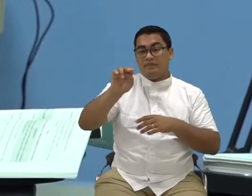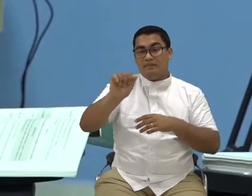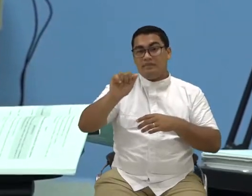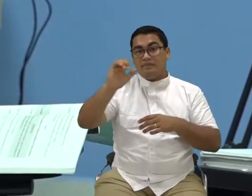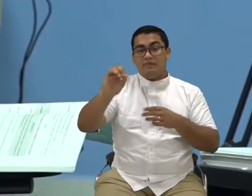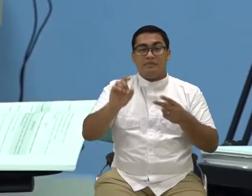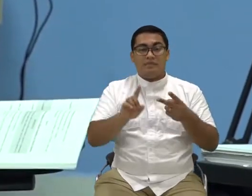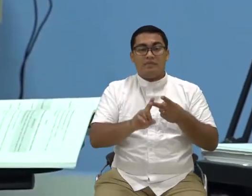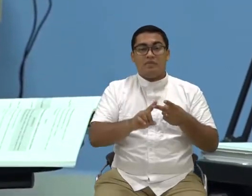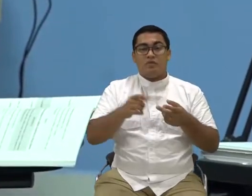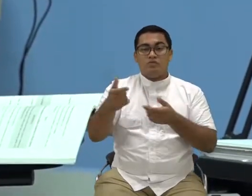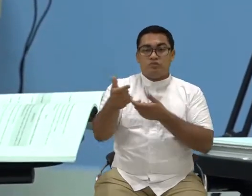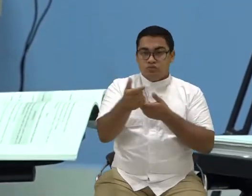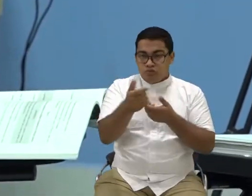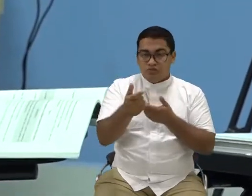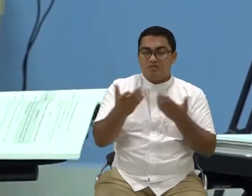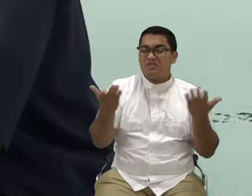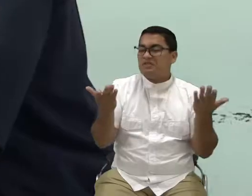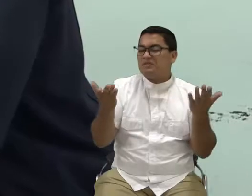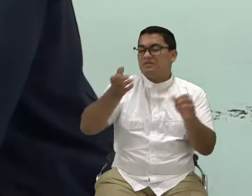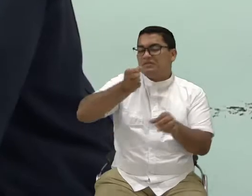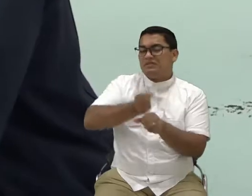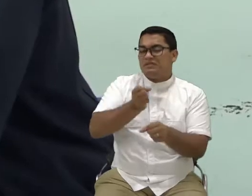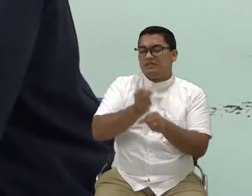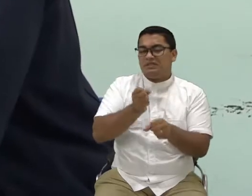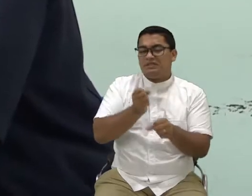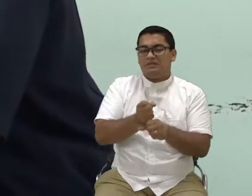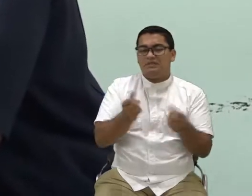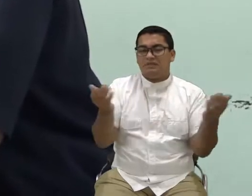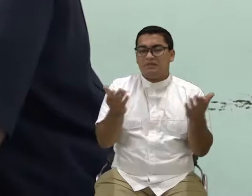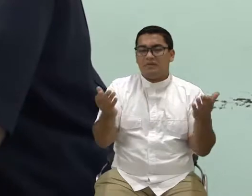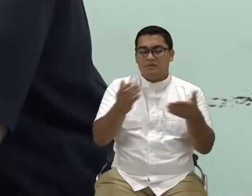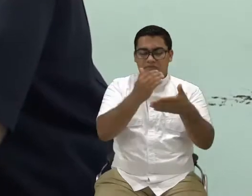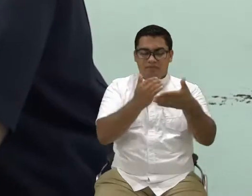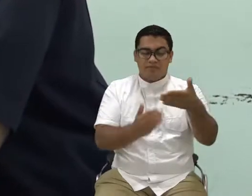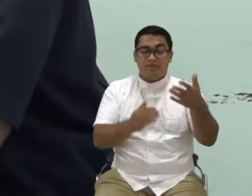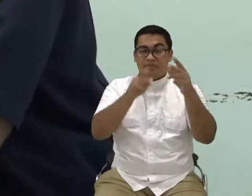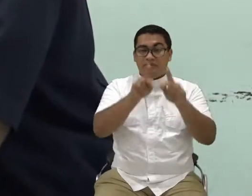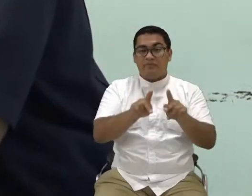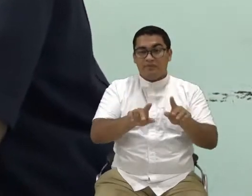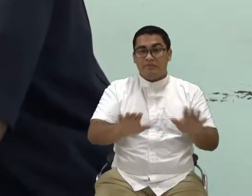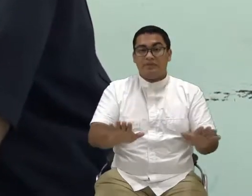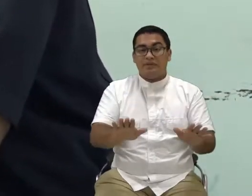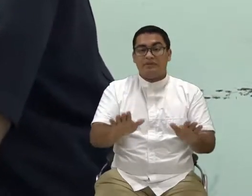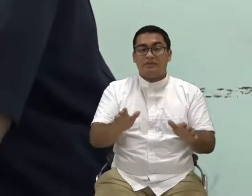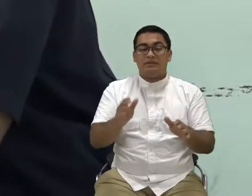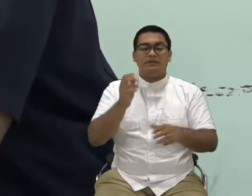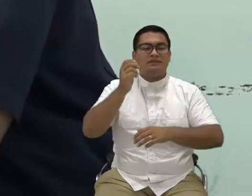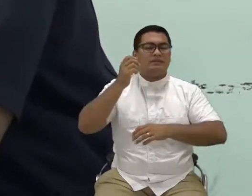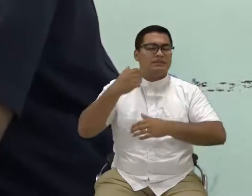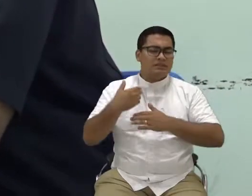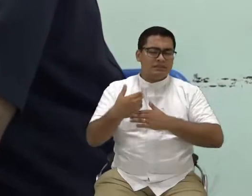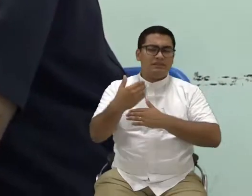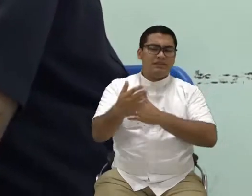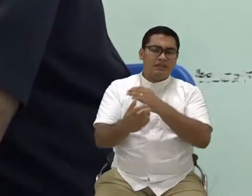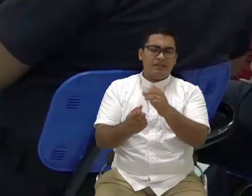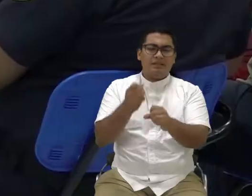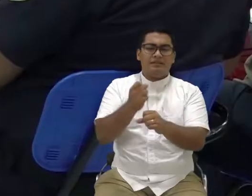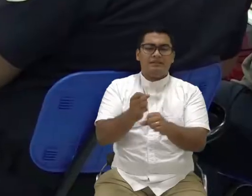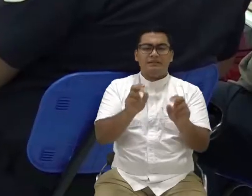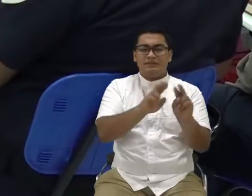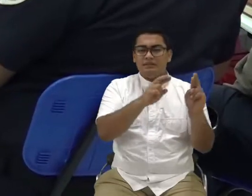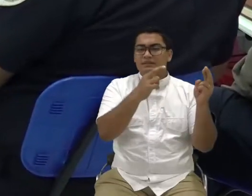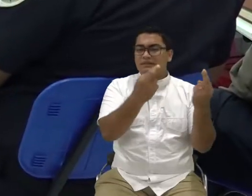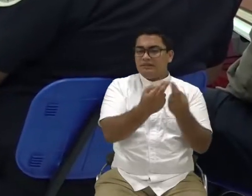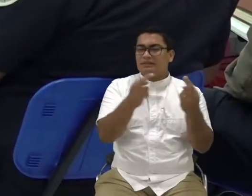para la elaboración del protocolo de cómo activar ese grupo. Estaremos en sesiones todo el año,